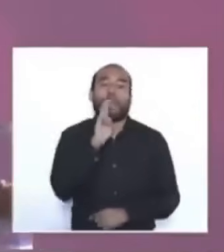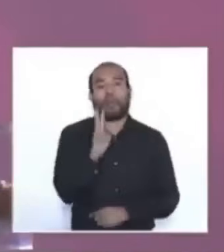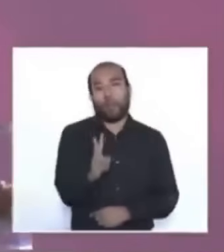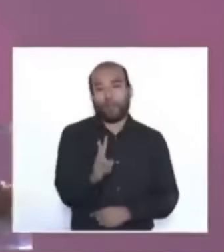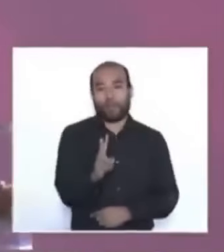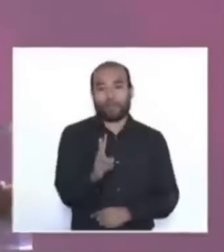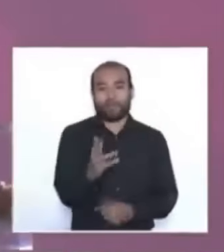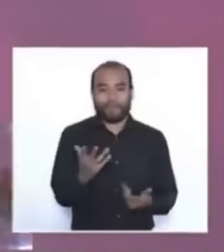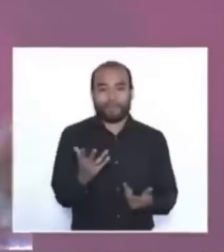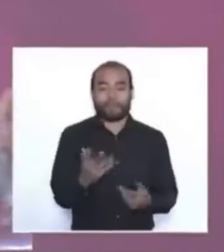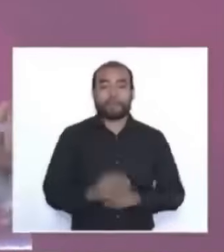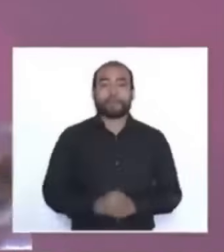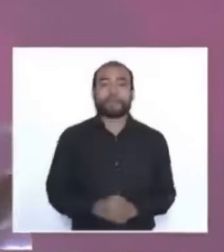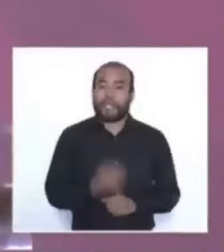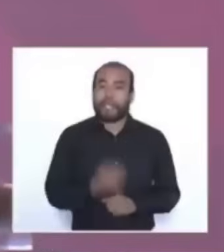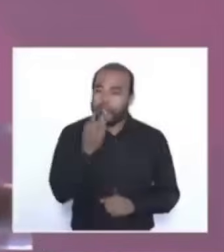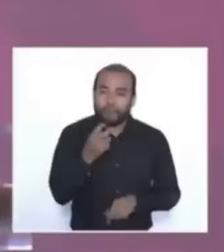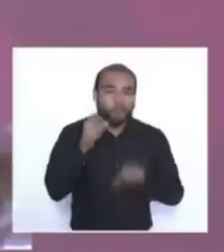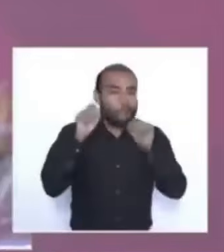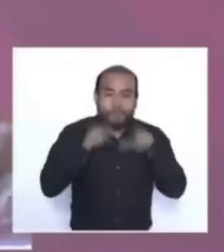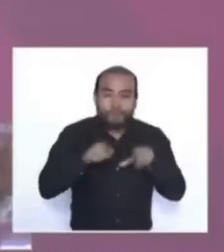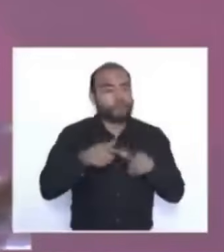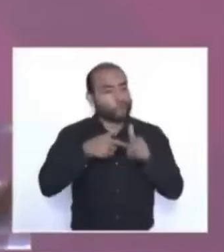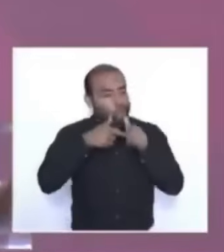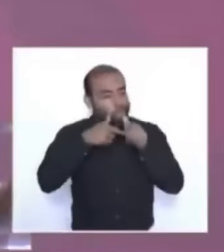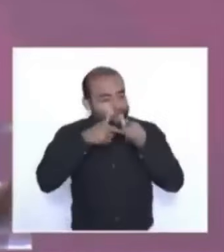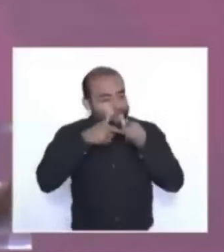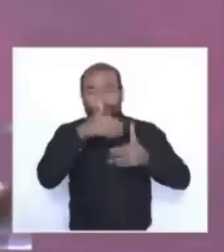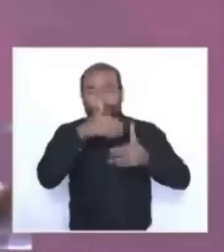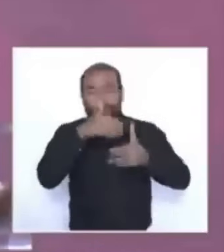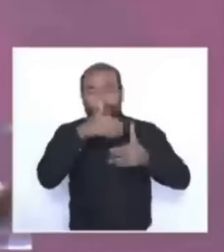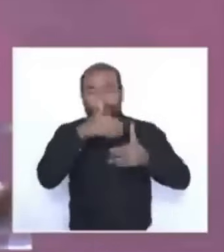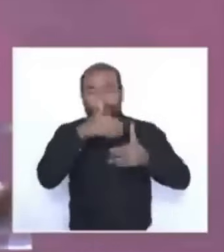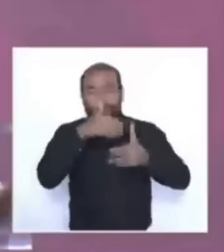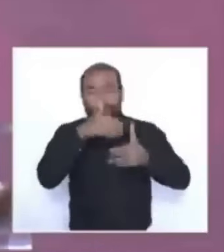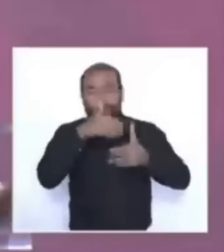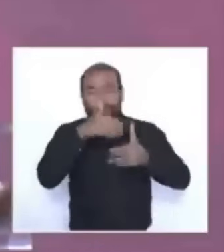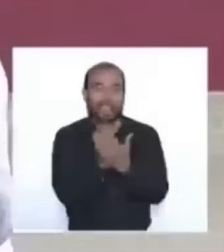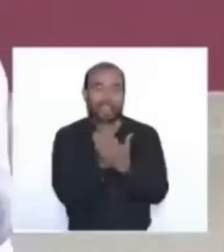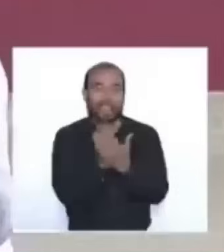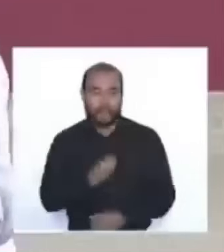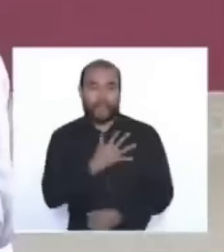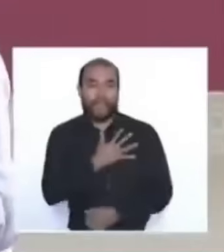a mantener esa forma de gobierno y los programas